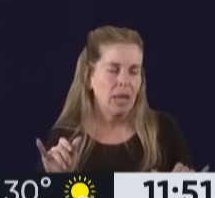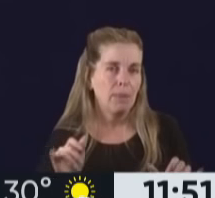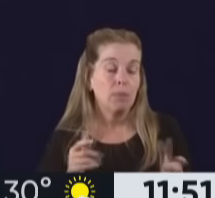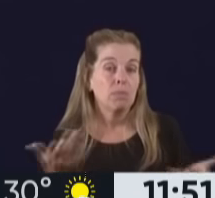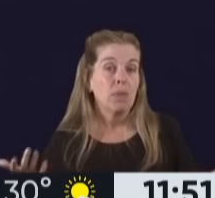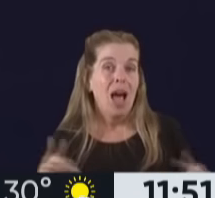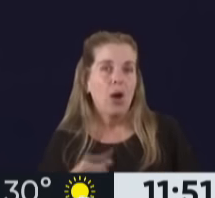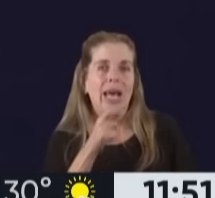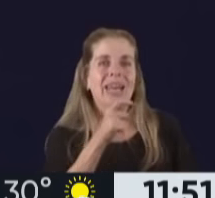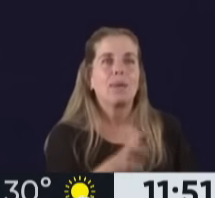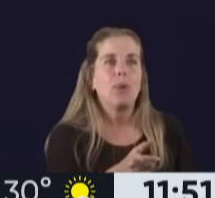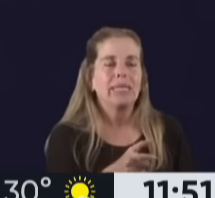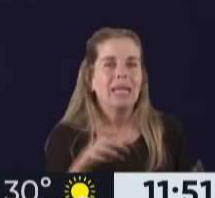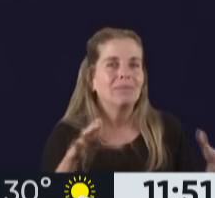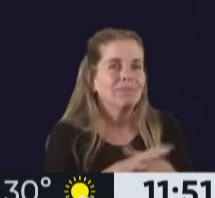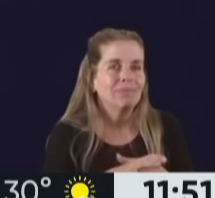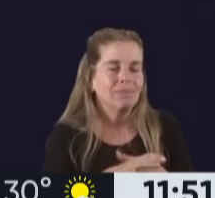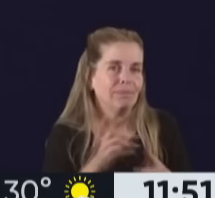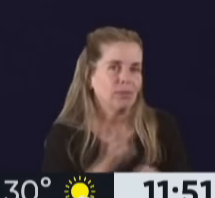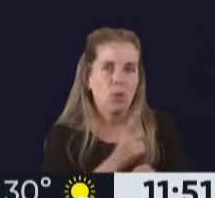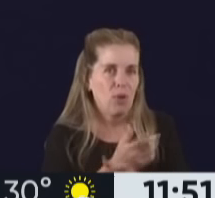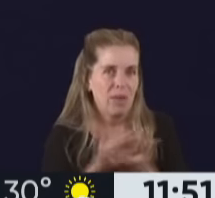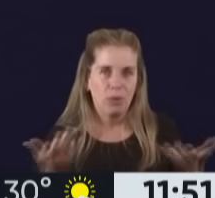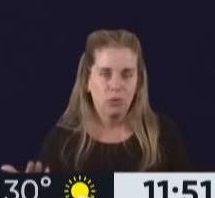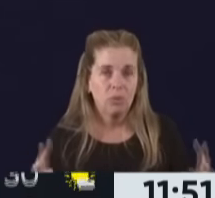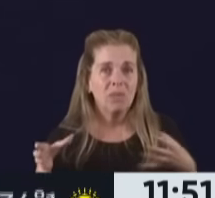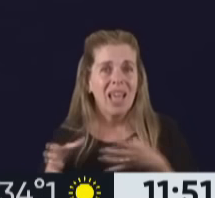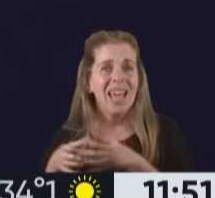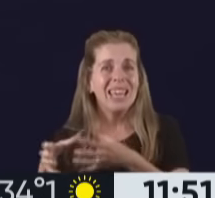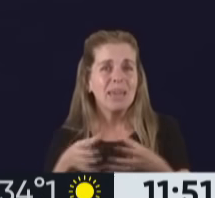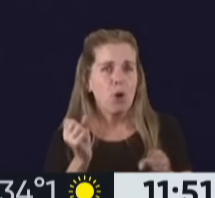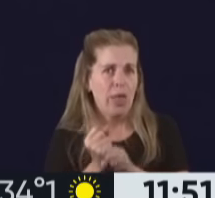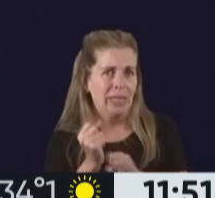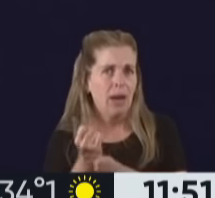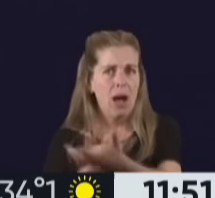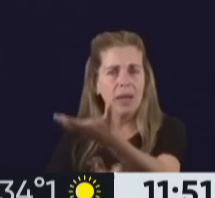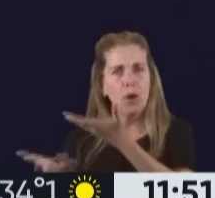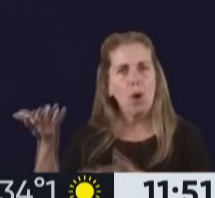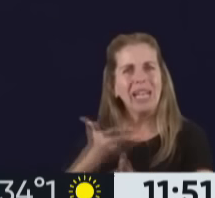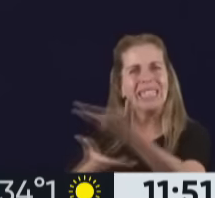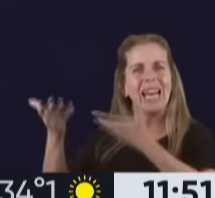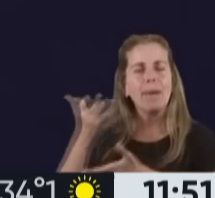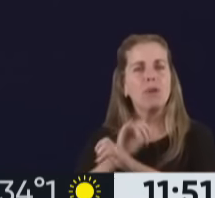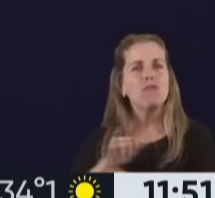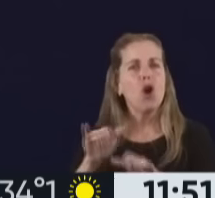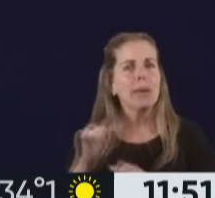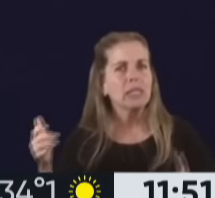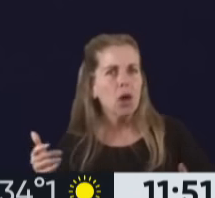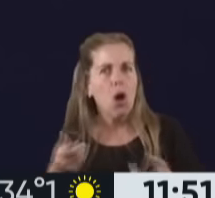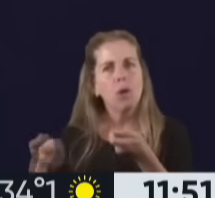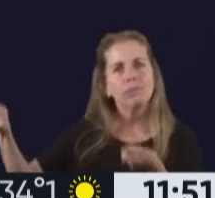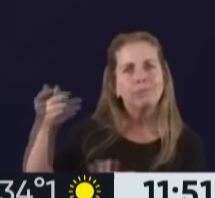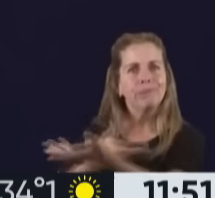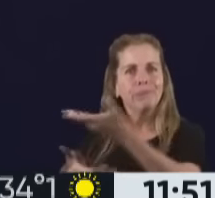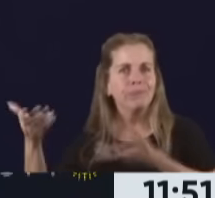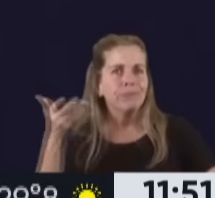precisiones porque no las tenemos y porque efectivamente los equipos siguen intercambiando información y siguen intercambiando cuestiones que hacen